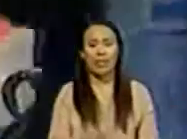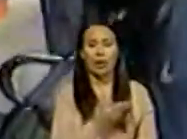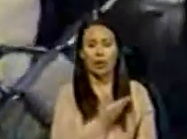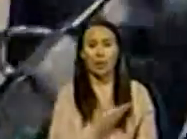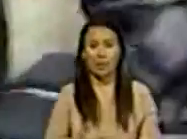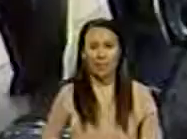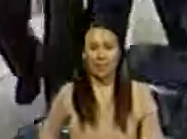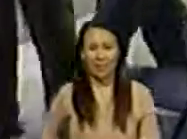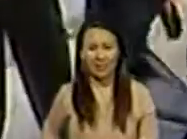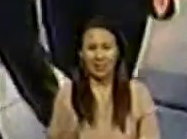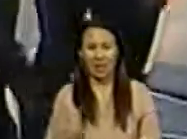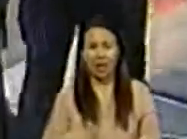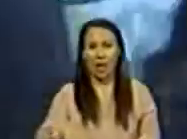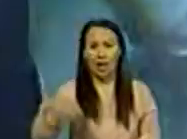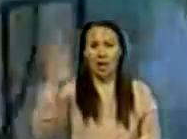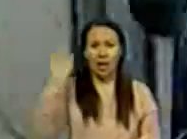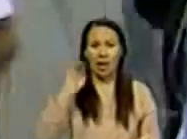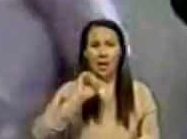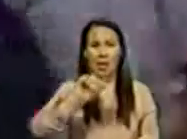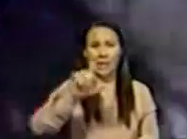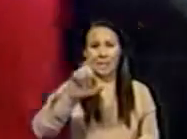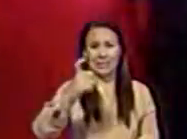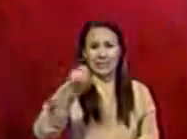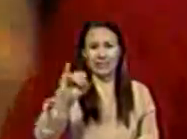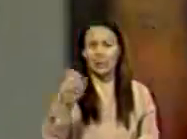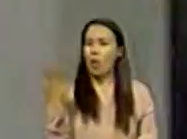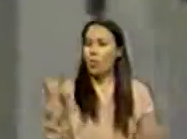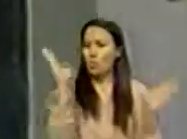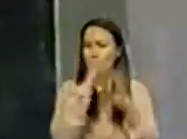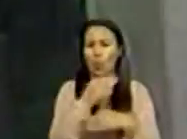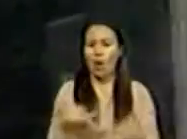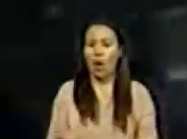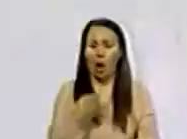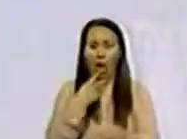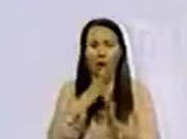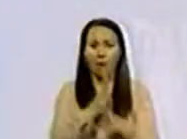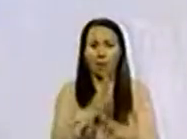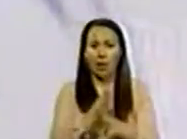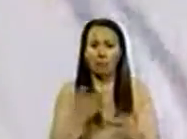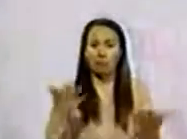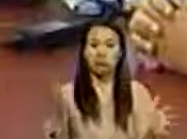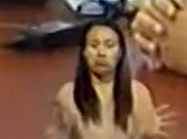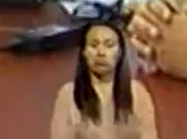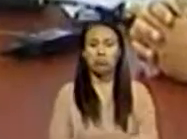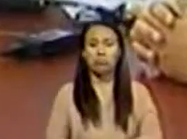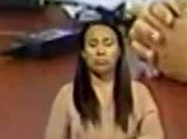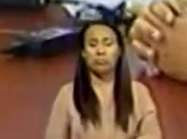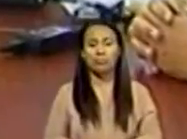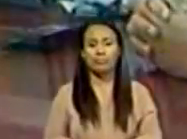presidencia, quien no se ha pronunciado hasta el momento, informó Jorge Escobar.